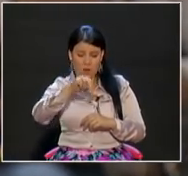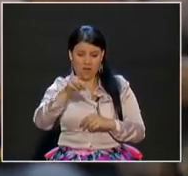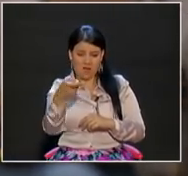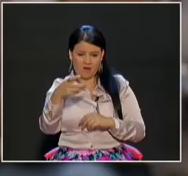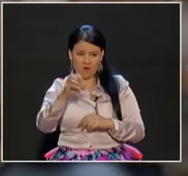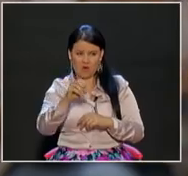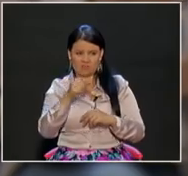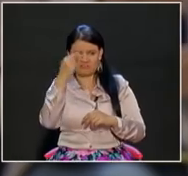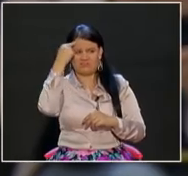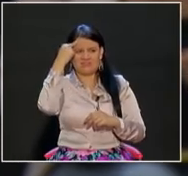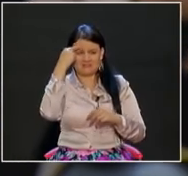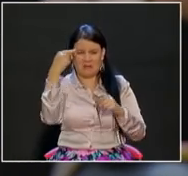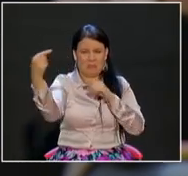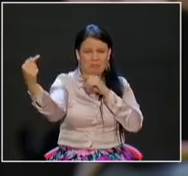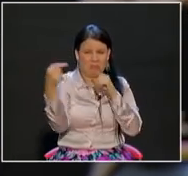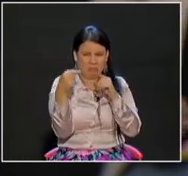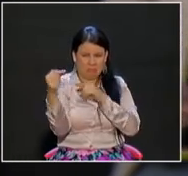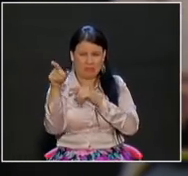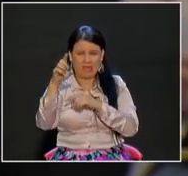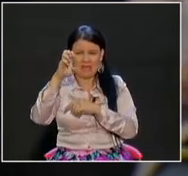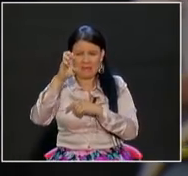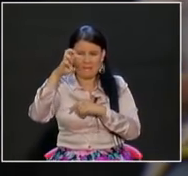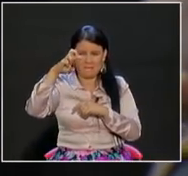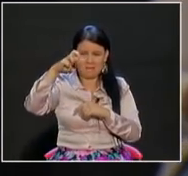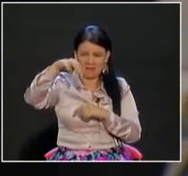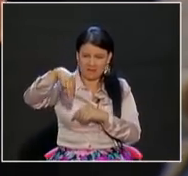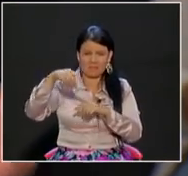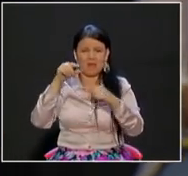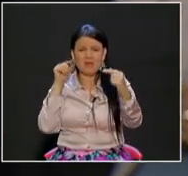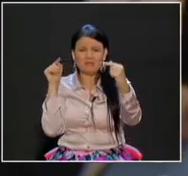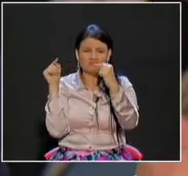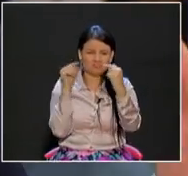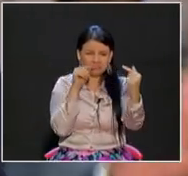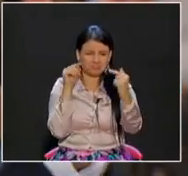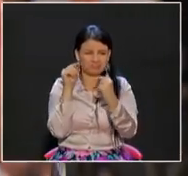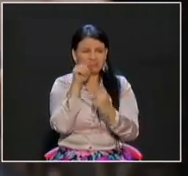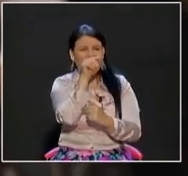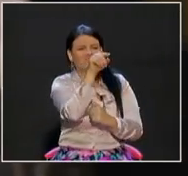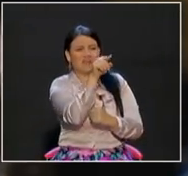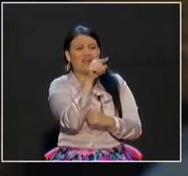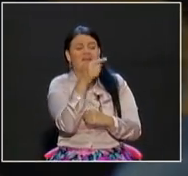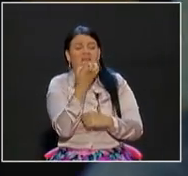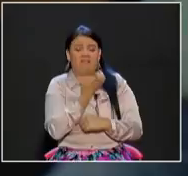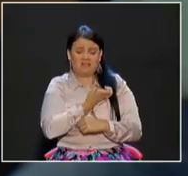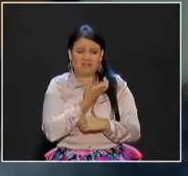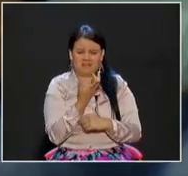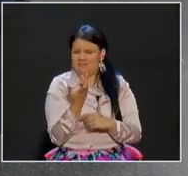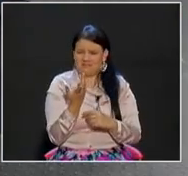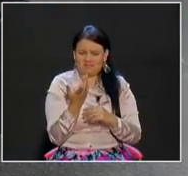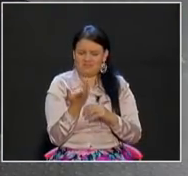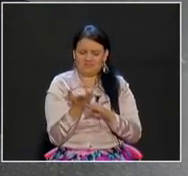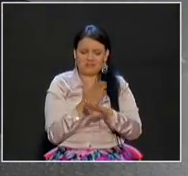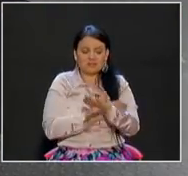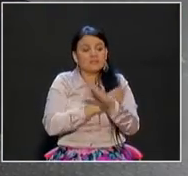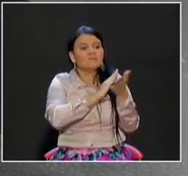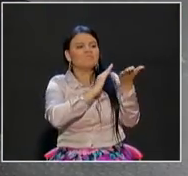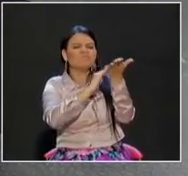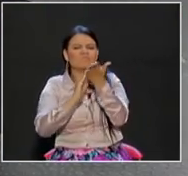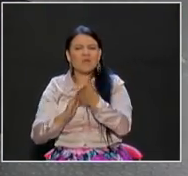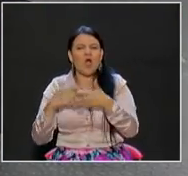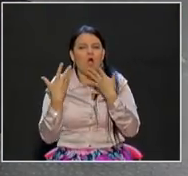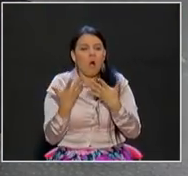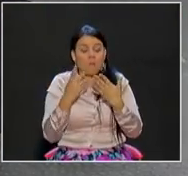a pelear con la alcaldía cuando lo que debería mostrar la grandeza en un momento de emergencia que hubo con el proyecto del proyecto